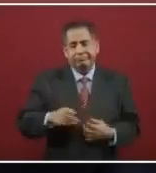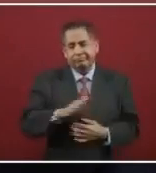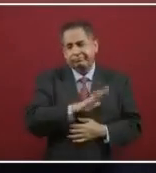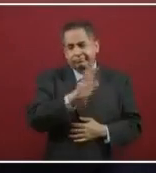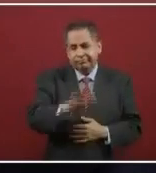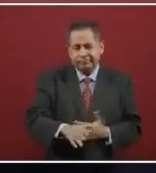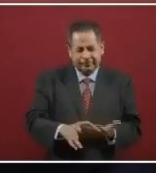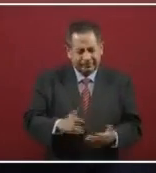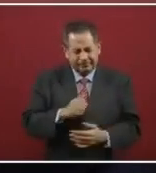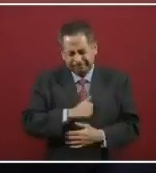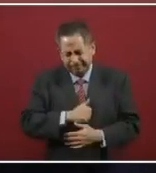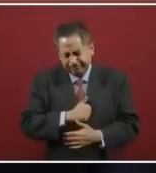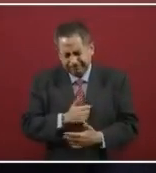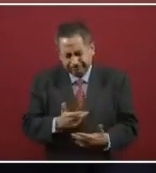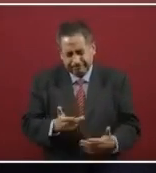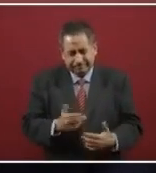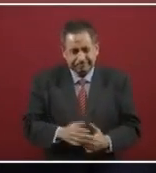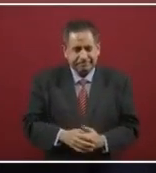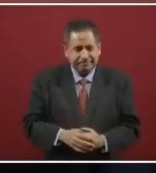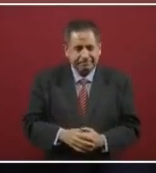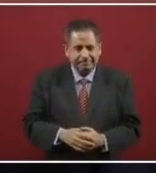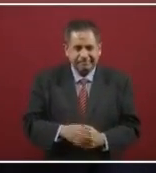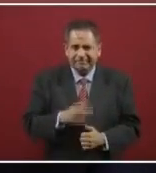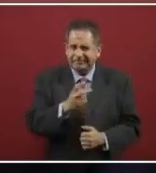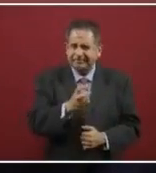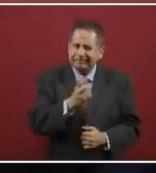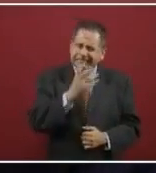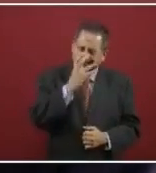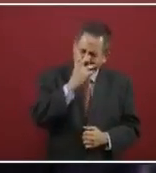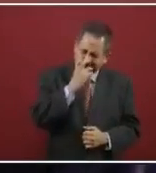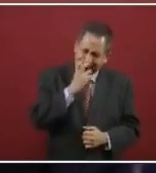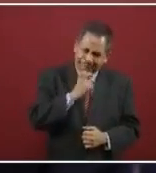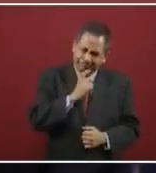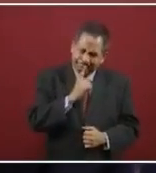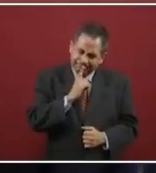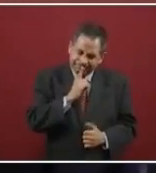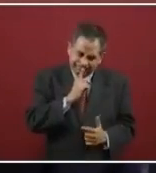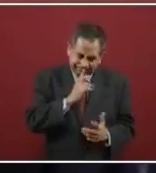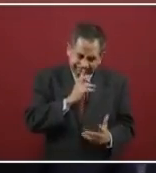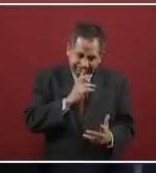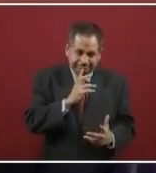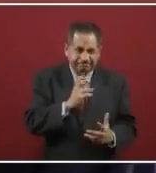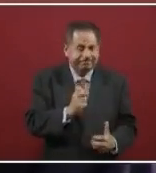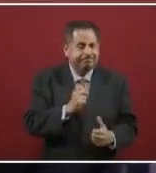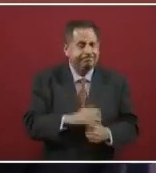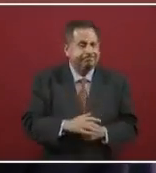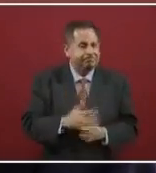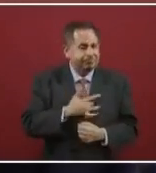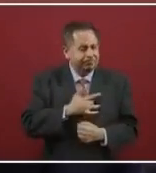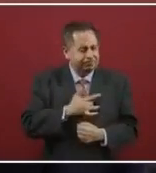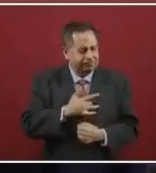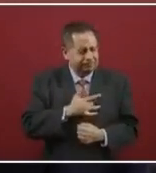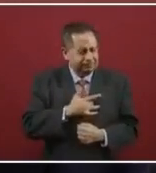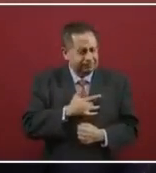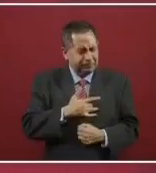Es la parte triste. la parte dolorosa.